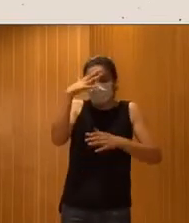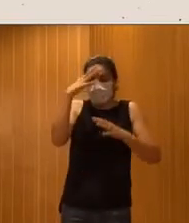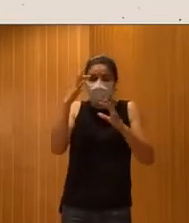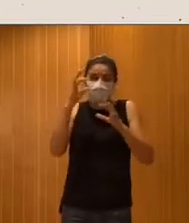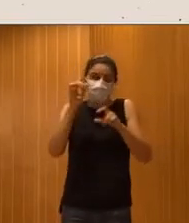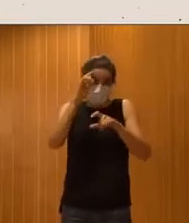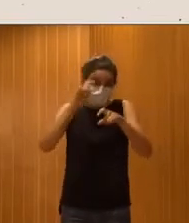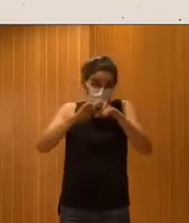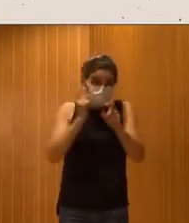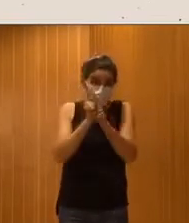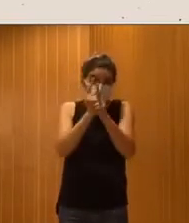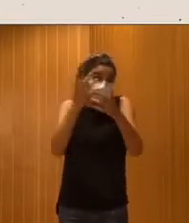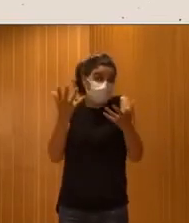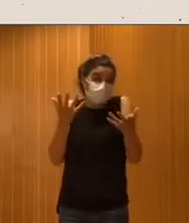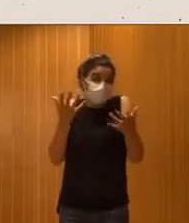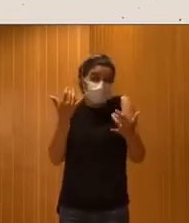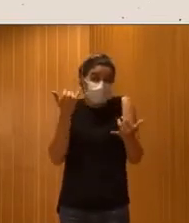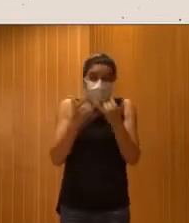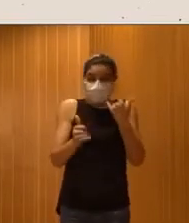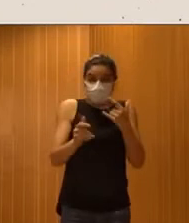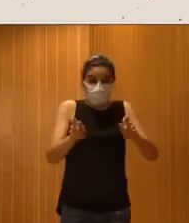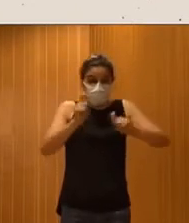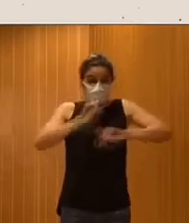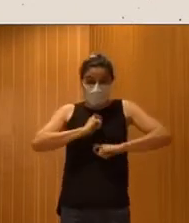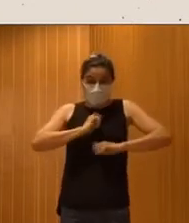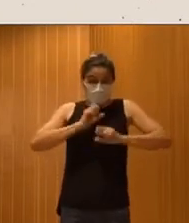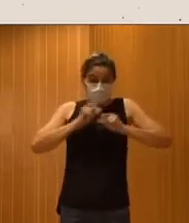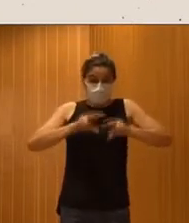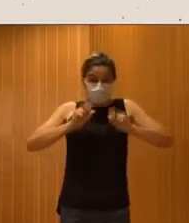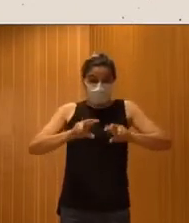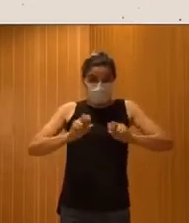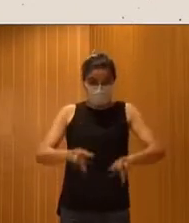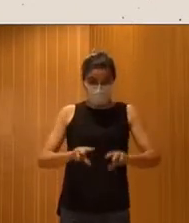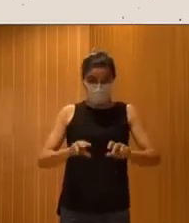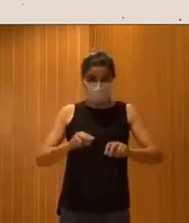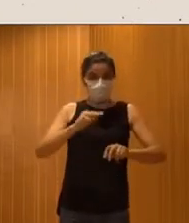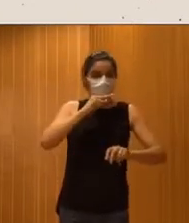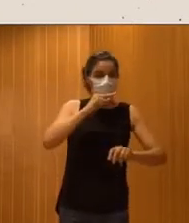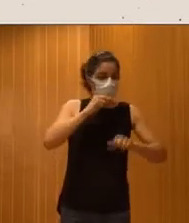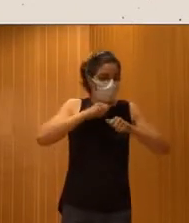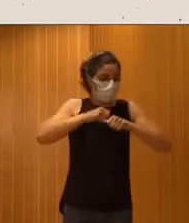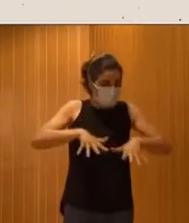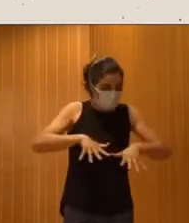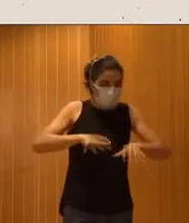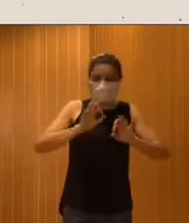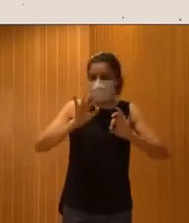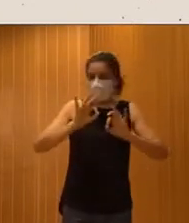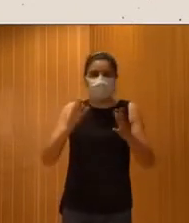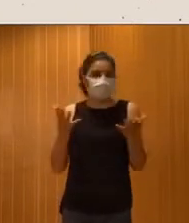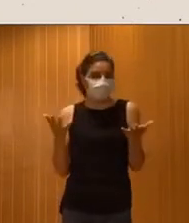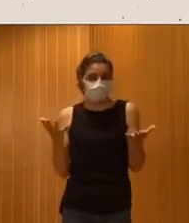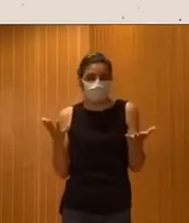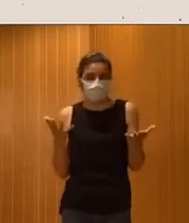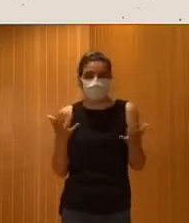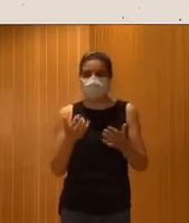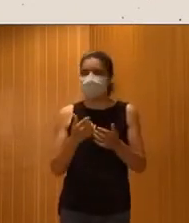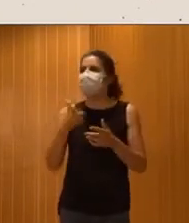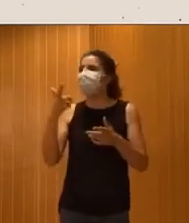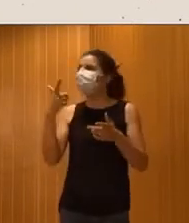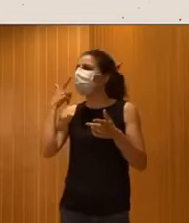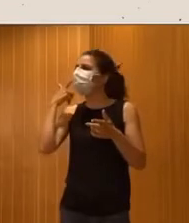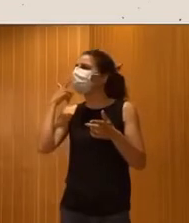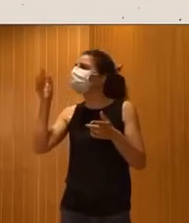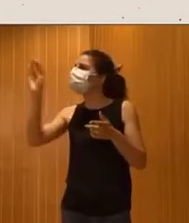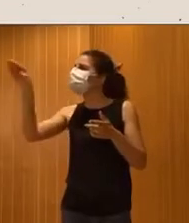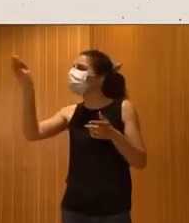Aumenta la incontinencia, la pérdida de iniciativa, etcétera. No sé si el que estás ahí en el control,